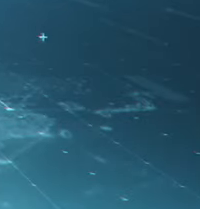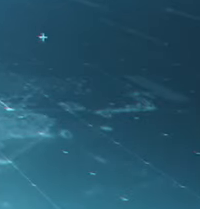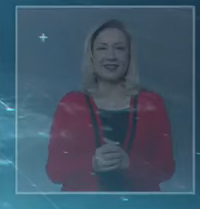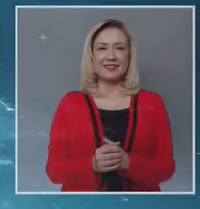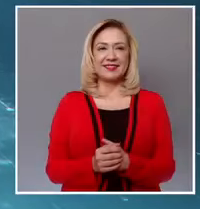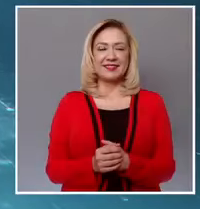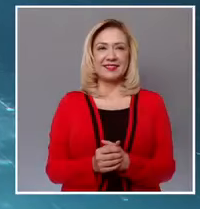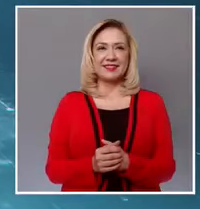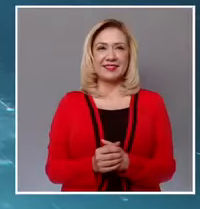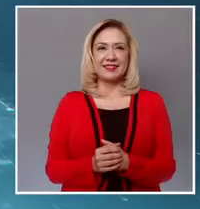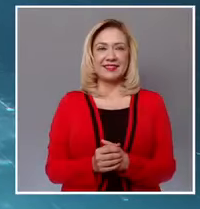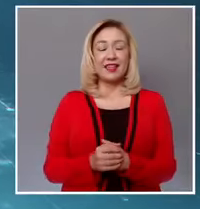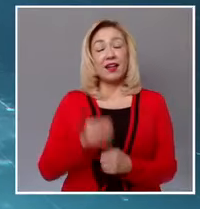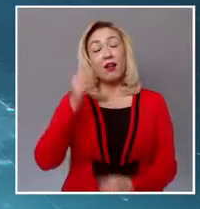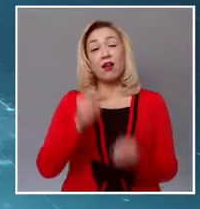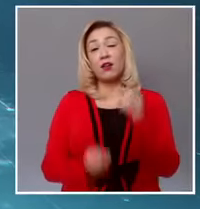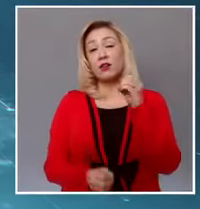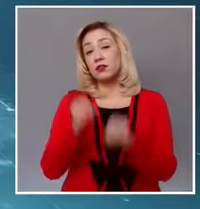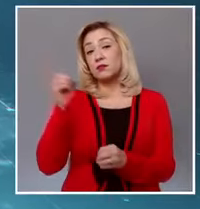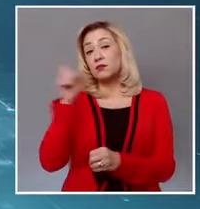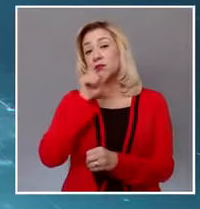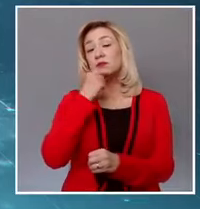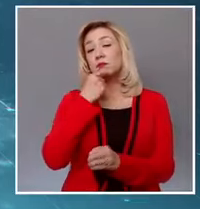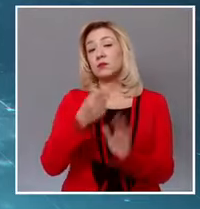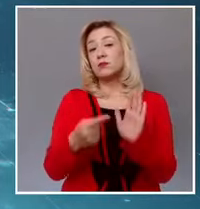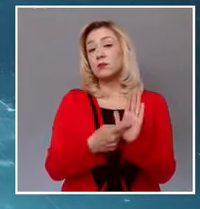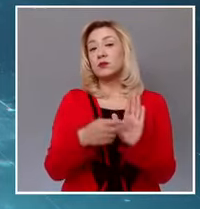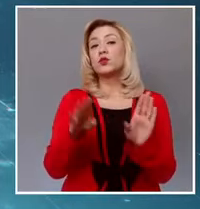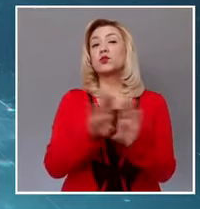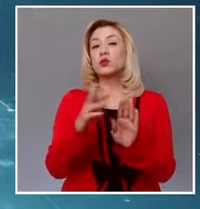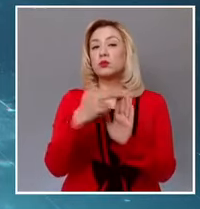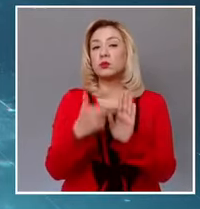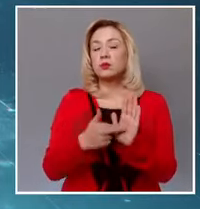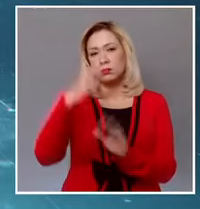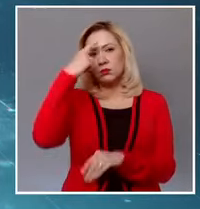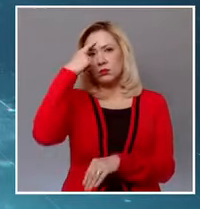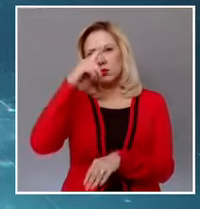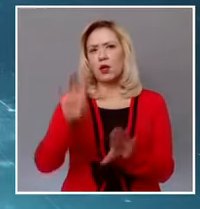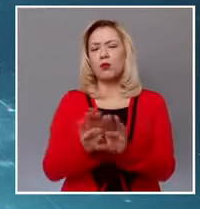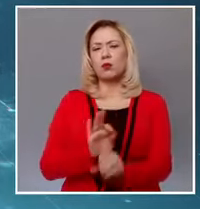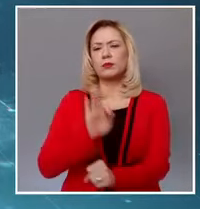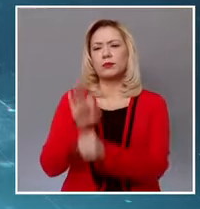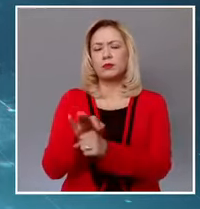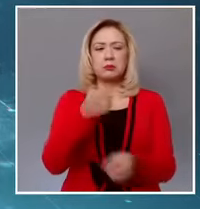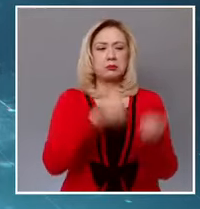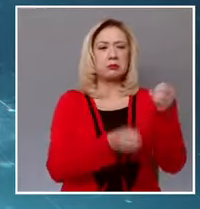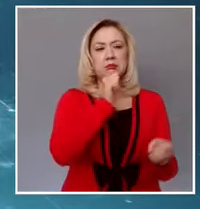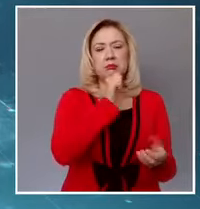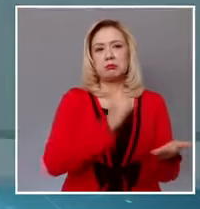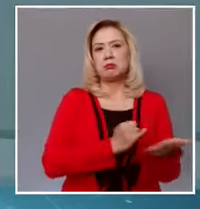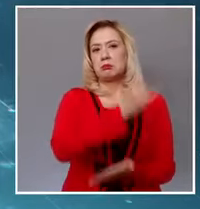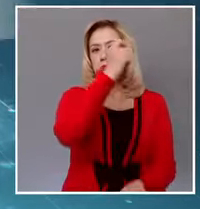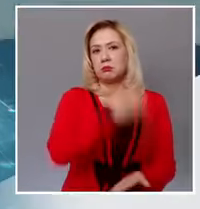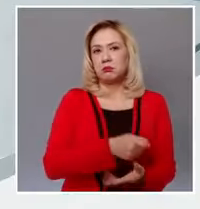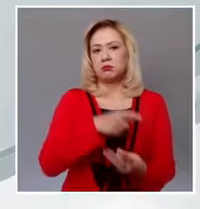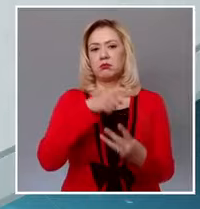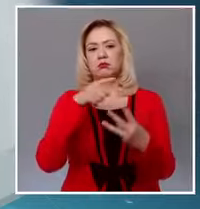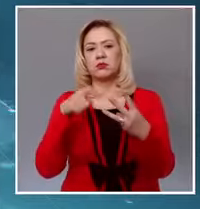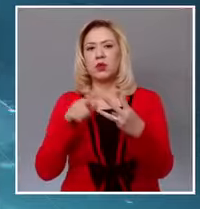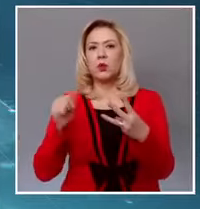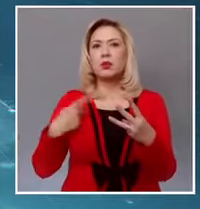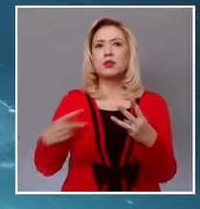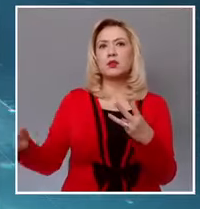La Corte estableció criterios en materia de suspensión, tercero extraño a juicio y en materia de competencia.